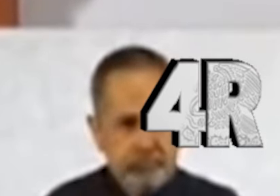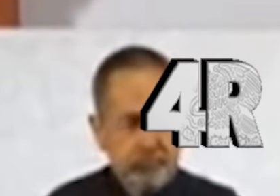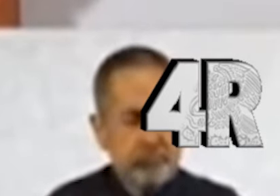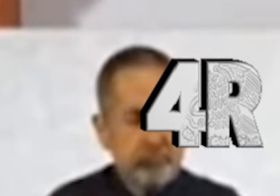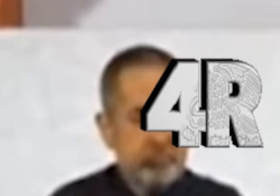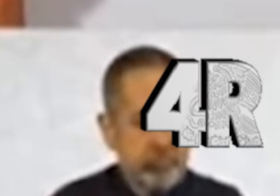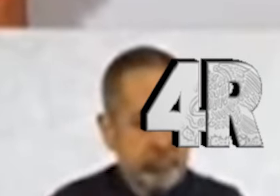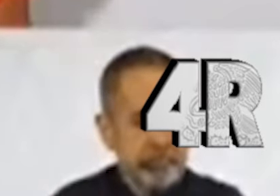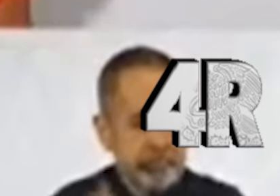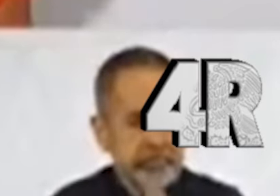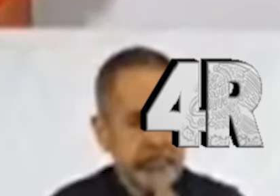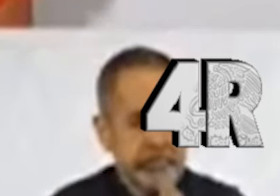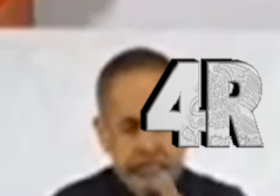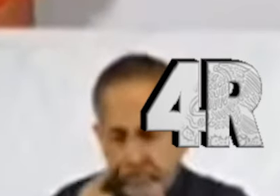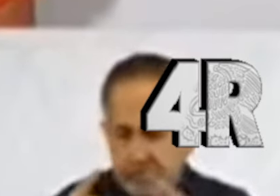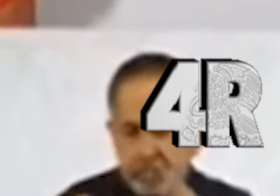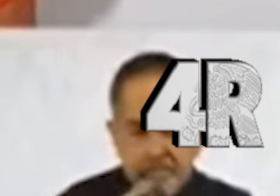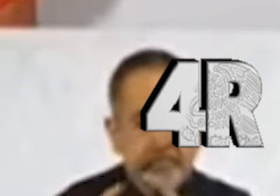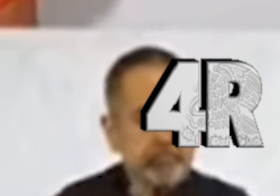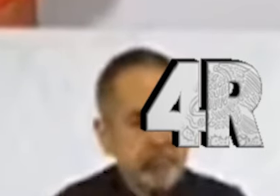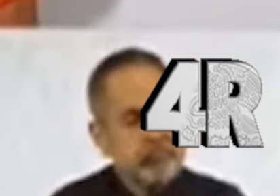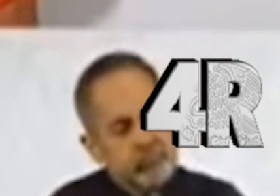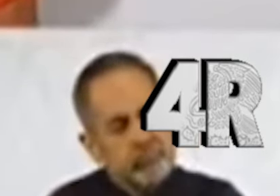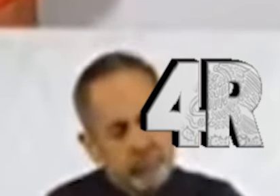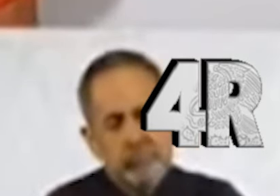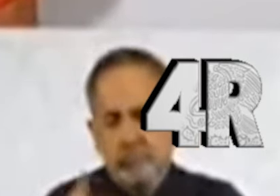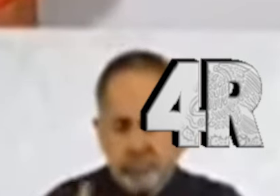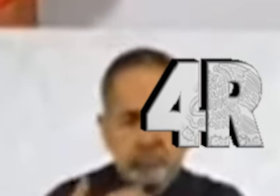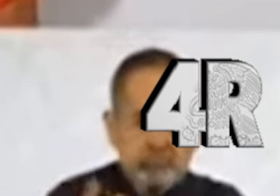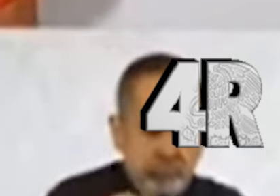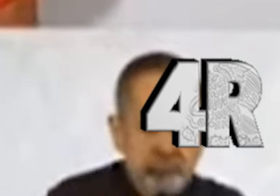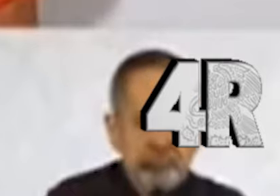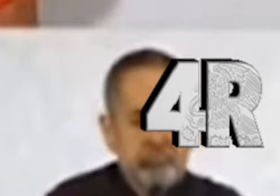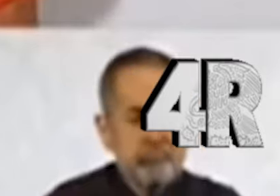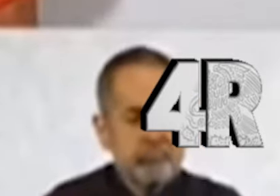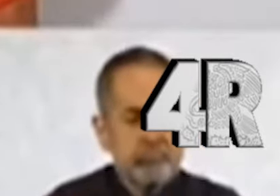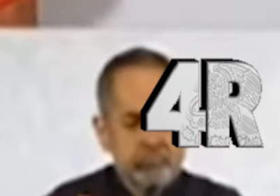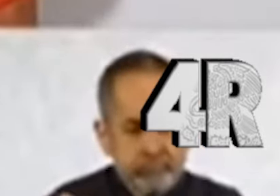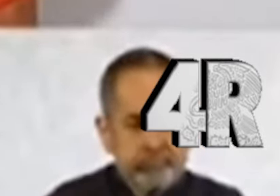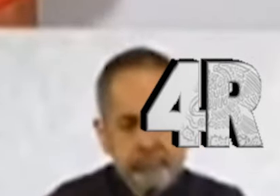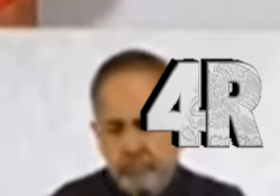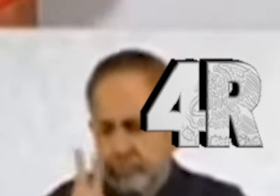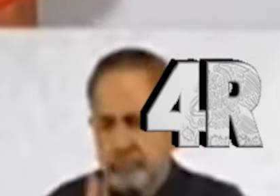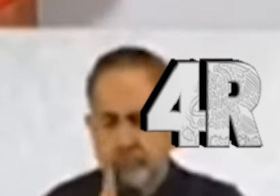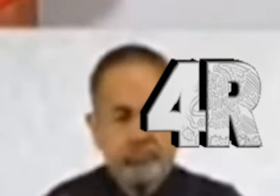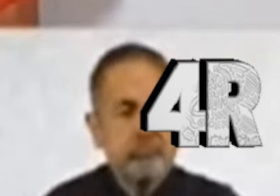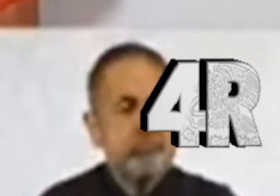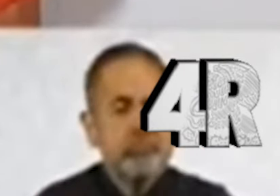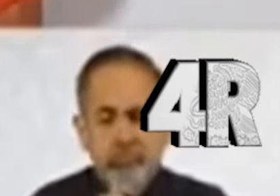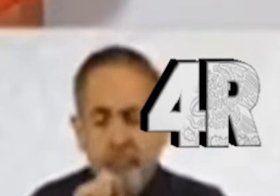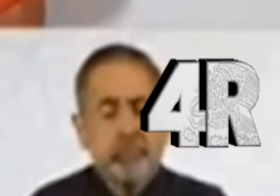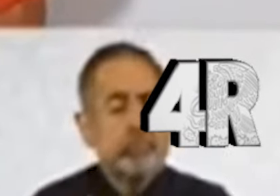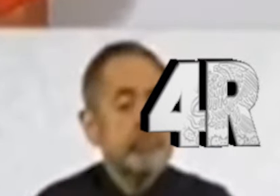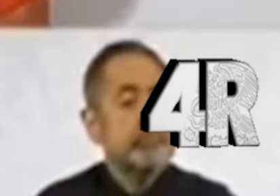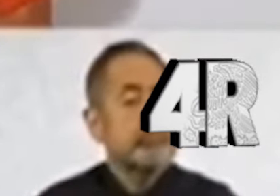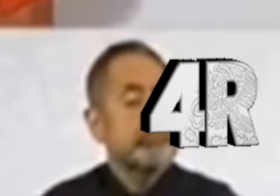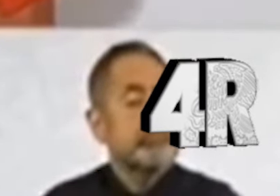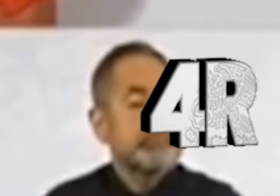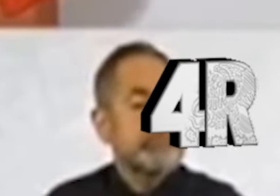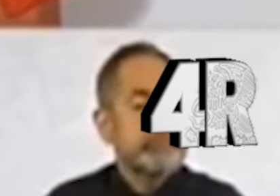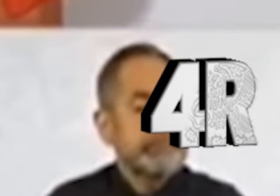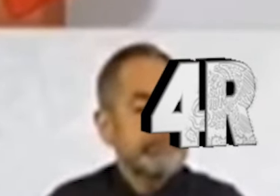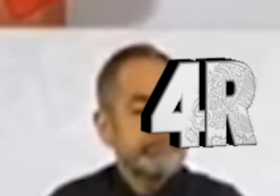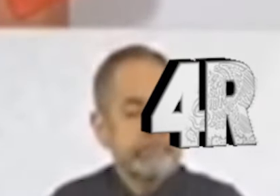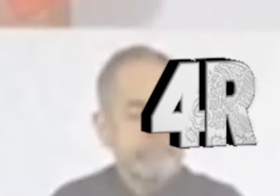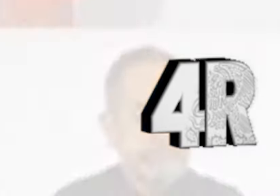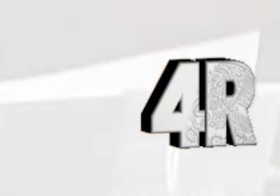electoral Pues para todo este proceso y con el eh También con el presidente de